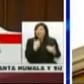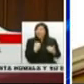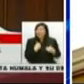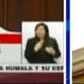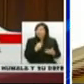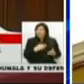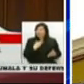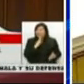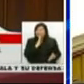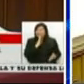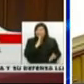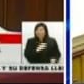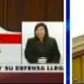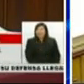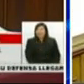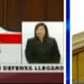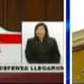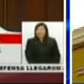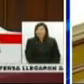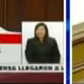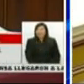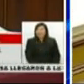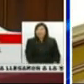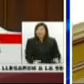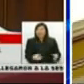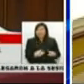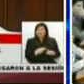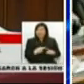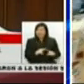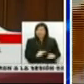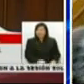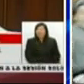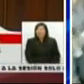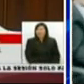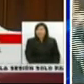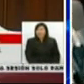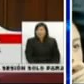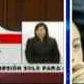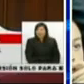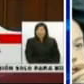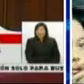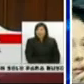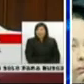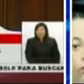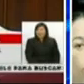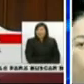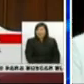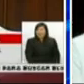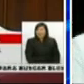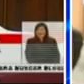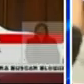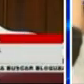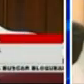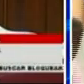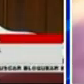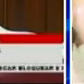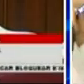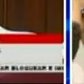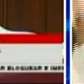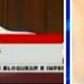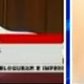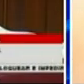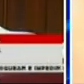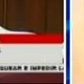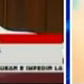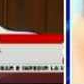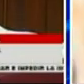cohecho y tráfico de influencias, ¿no? Son dos tipos de acusaciones, una por el lado penal y otra por el lado